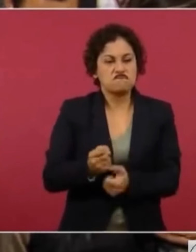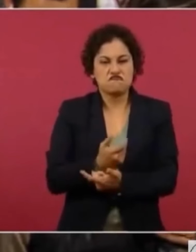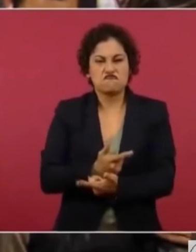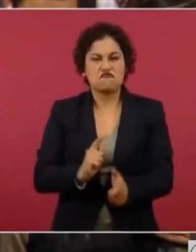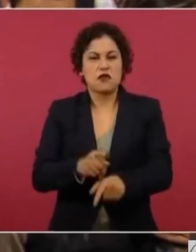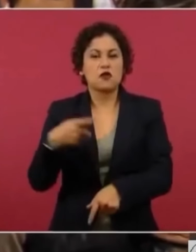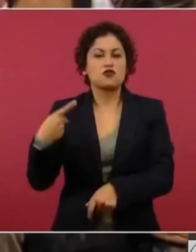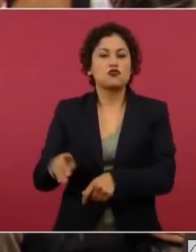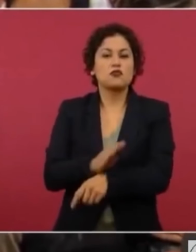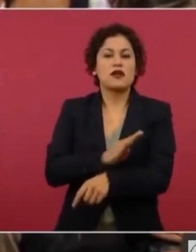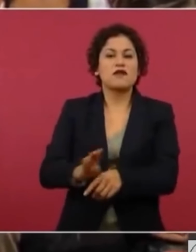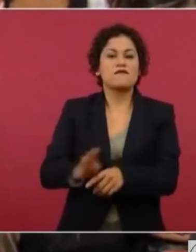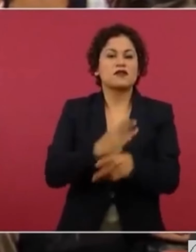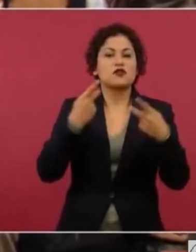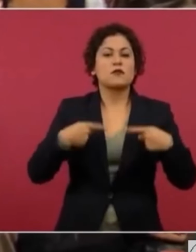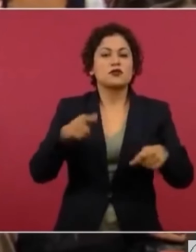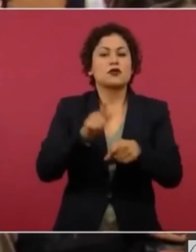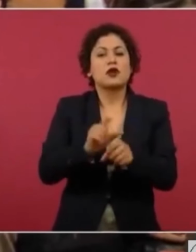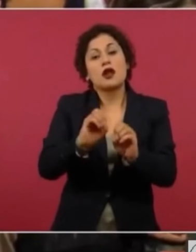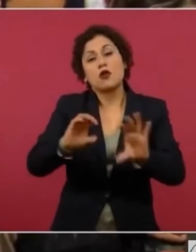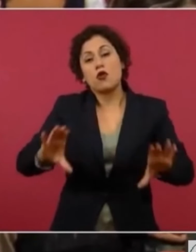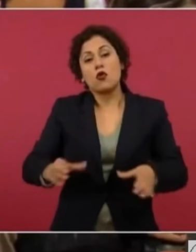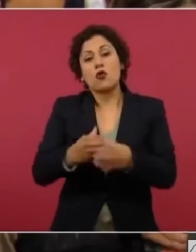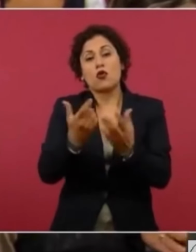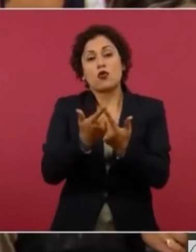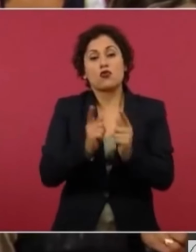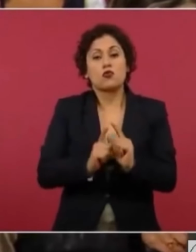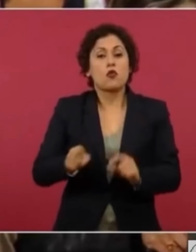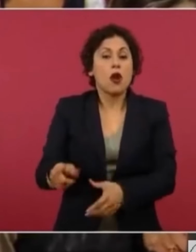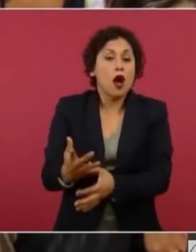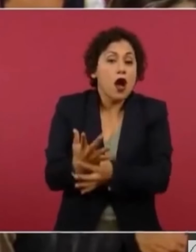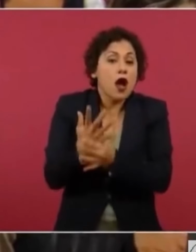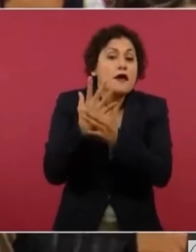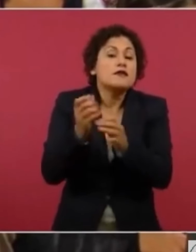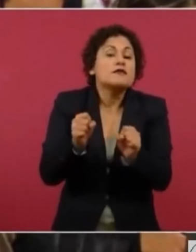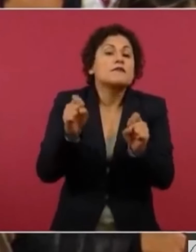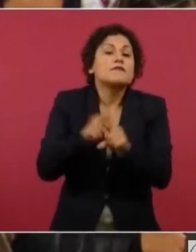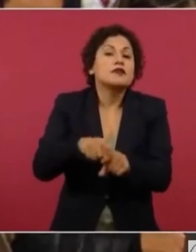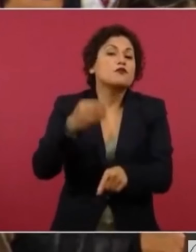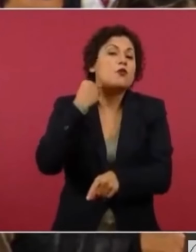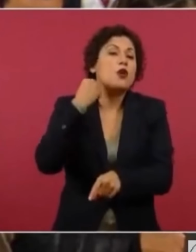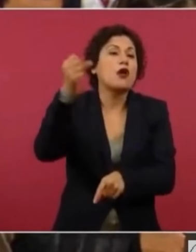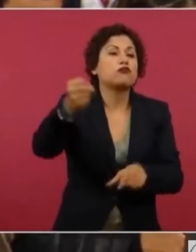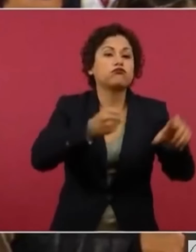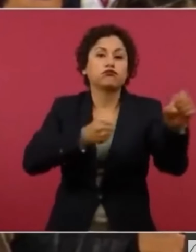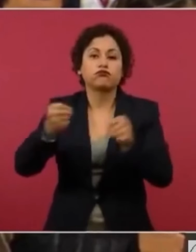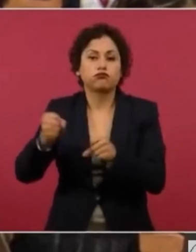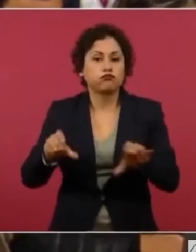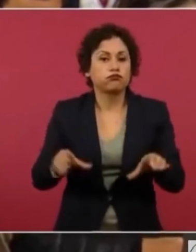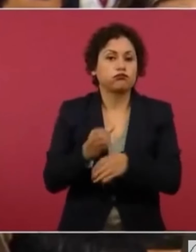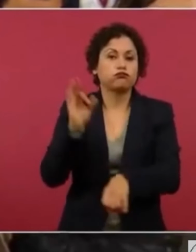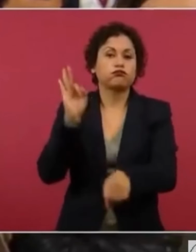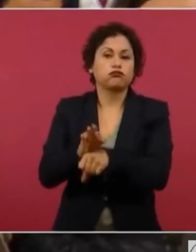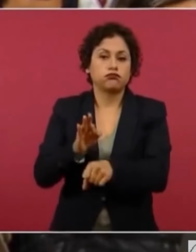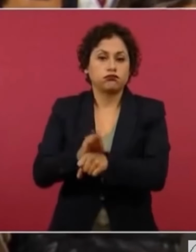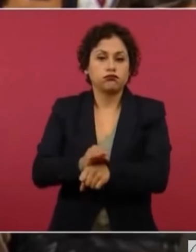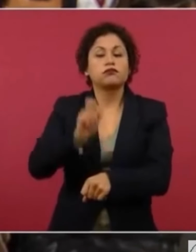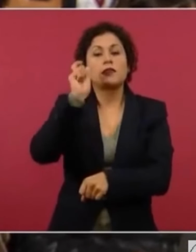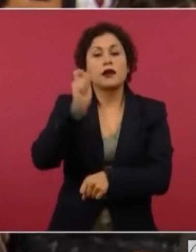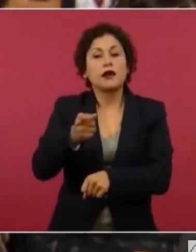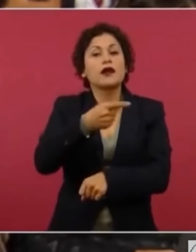beneficio personal y de grupo, frecuentemente para impulsar los casos de sus propios despachos de abogados. Con la intención de garantizar principios